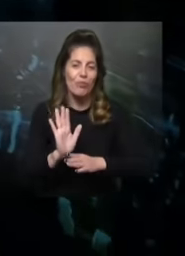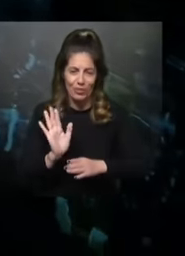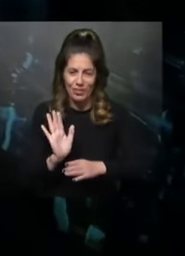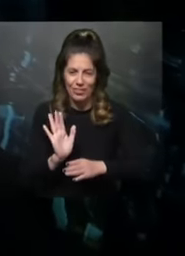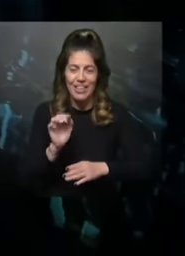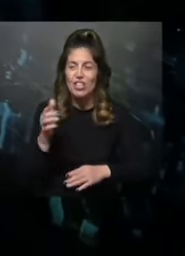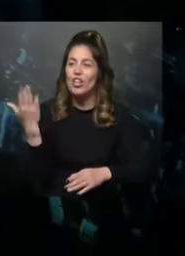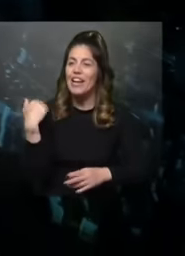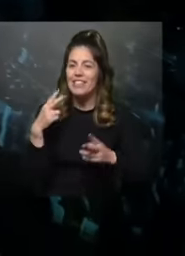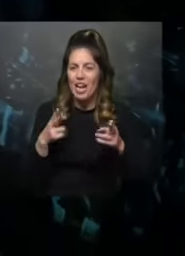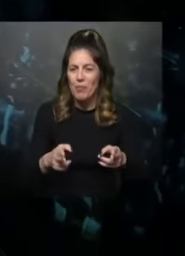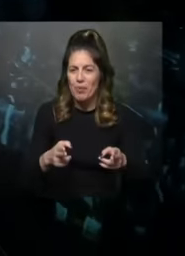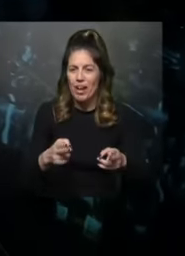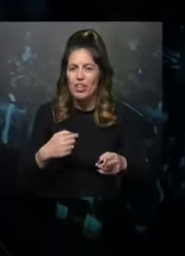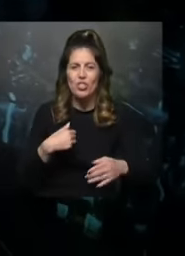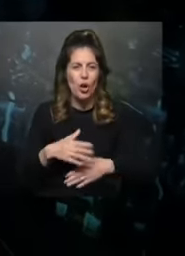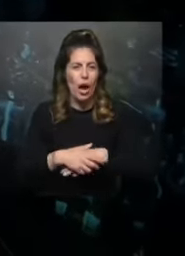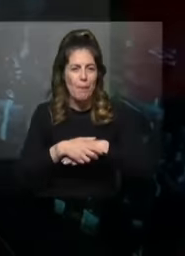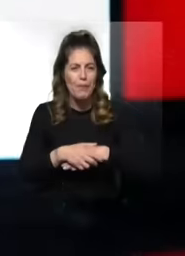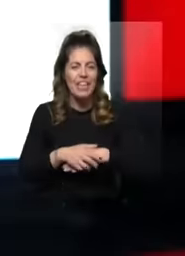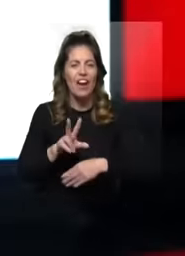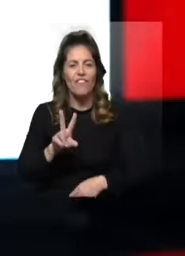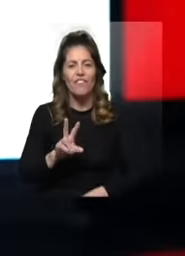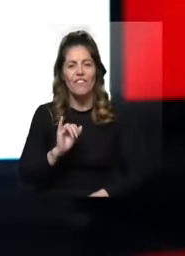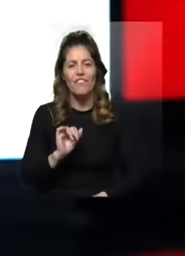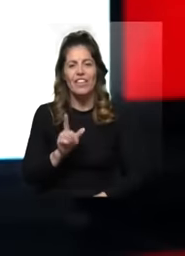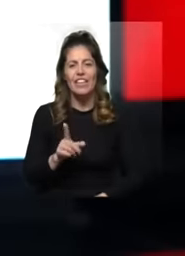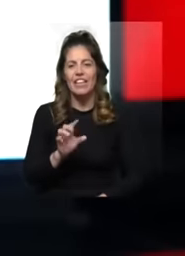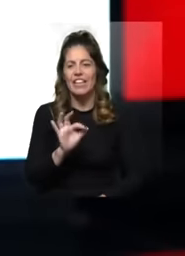Yo en esa época ya era amiga de Biglietti,